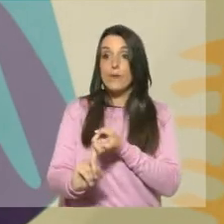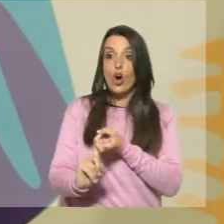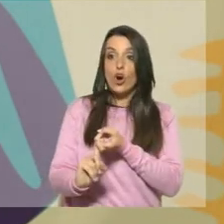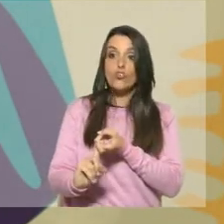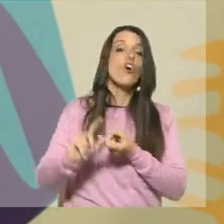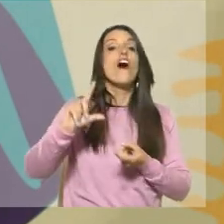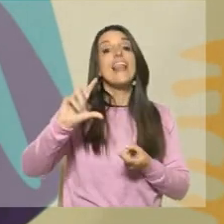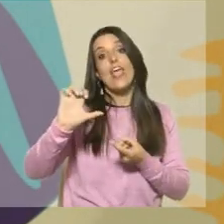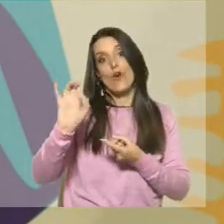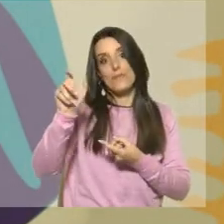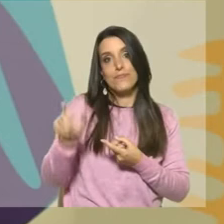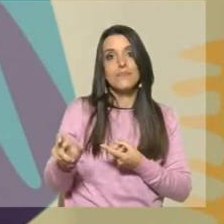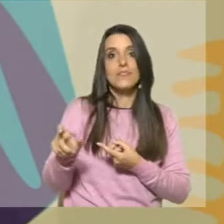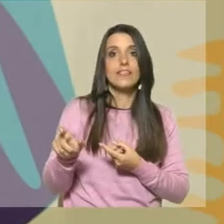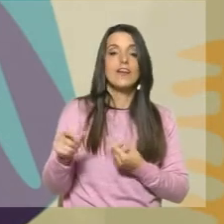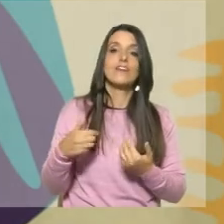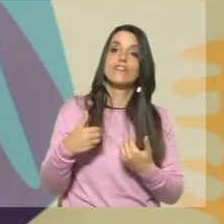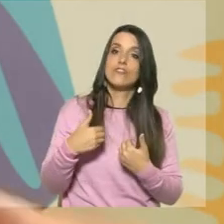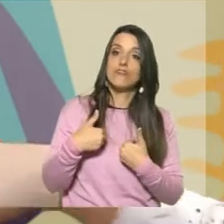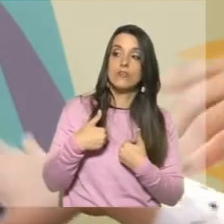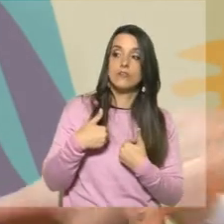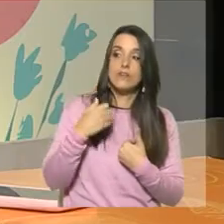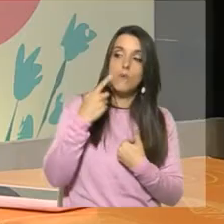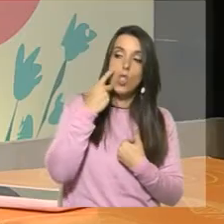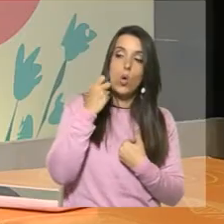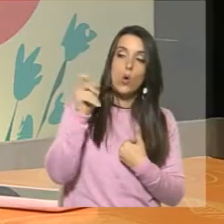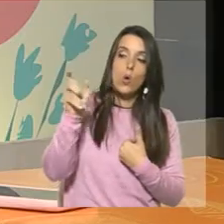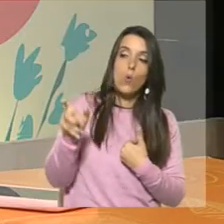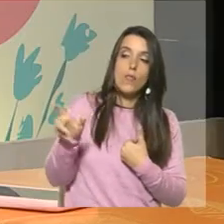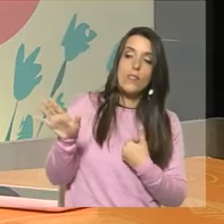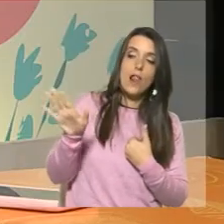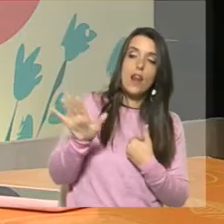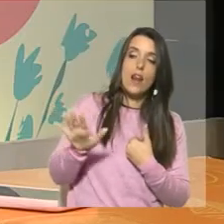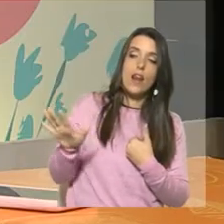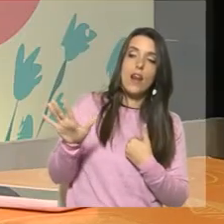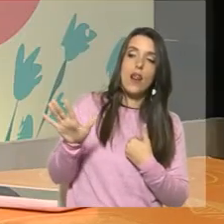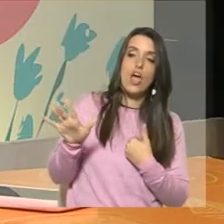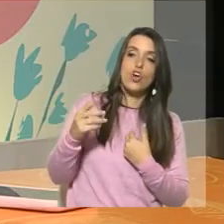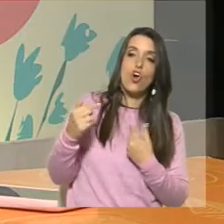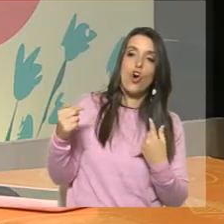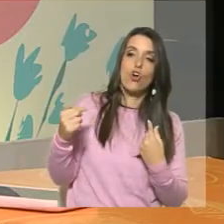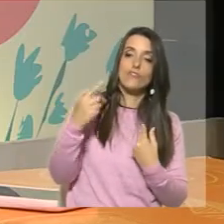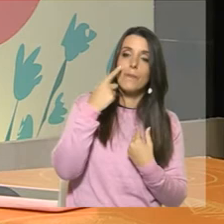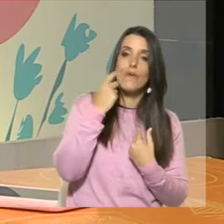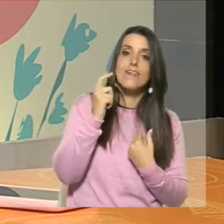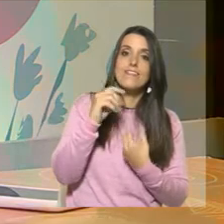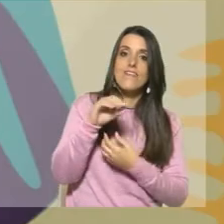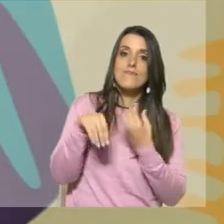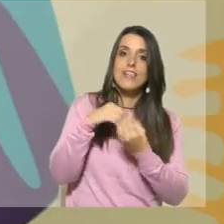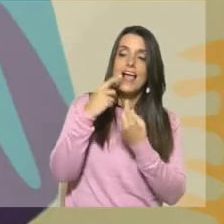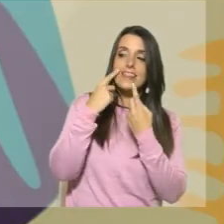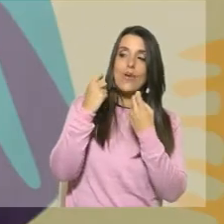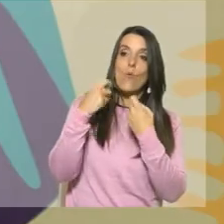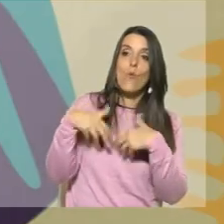Leo Alturria, yo empiezo a darme cuenta. Ah, entre ustedes, claro, no solo los vecinos, sino de la propia familia. Claro, la propia familia